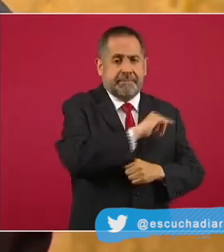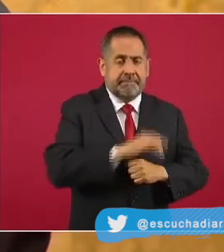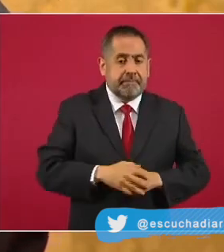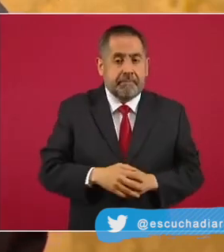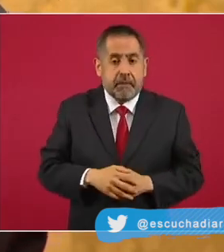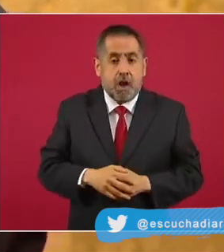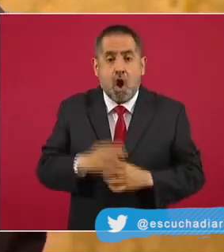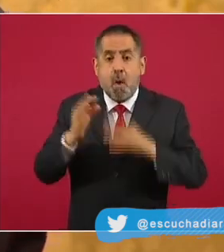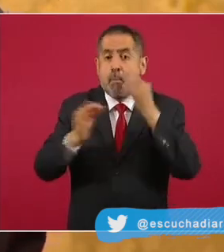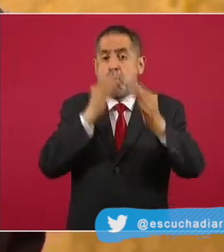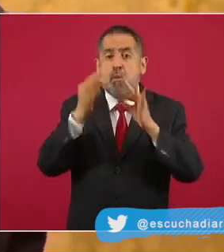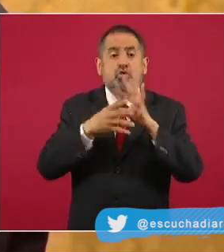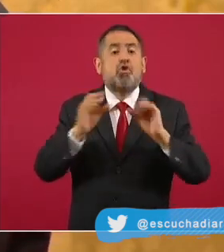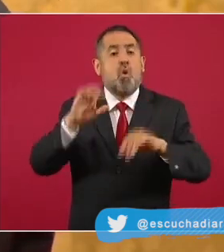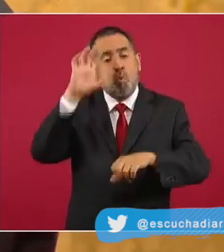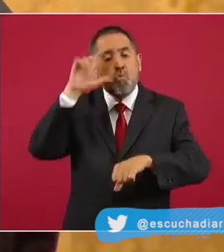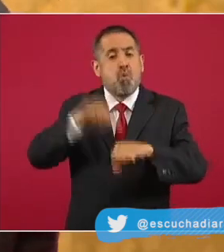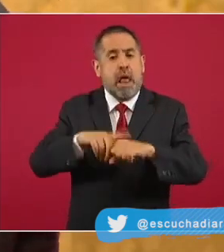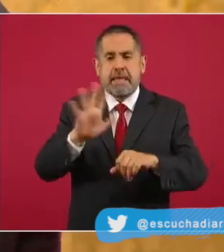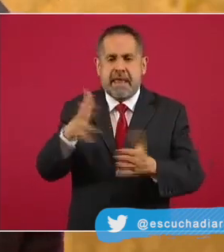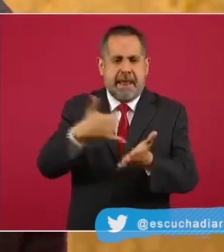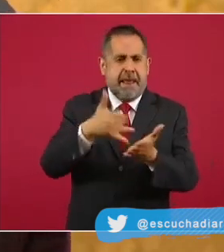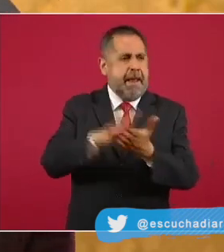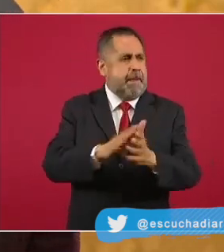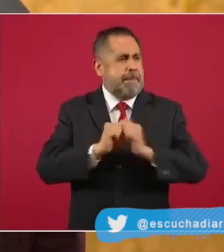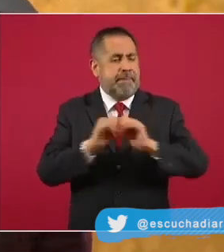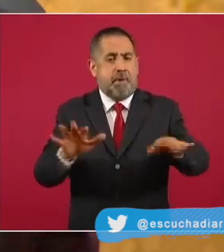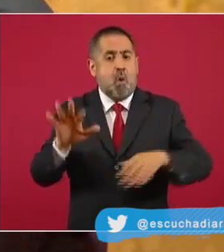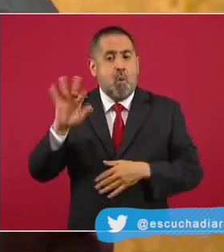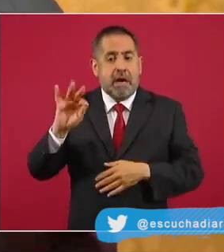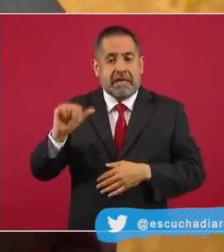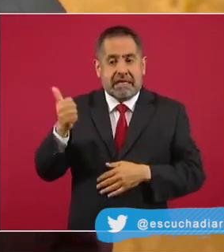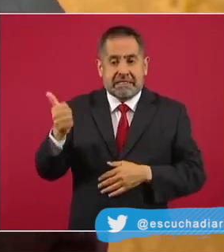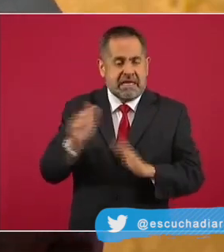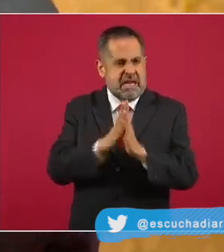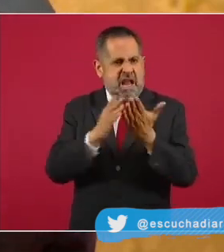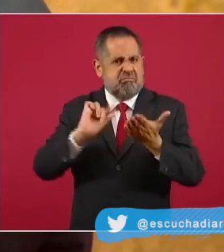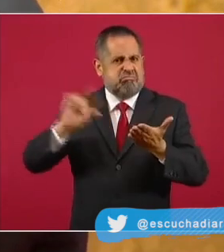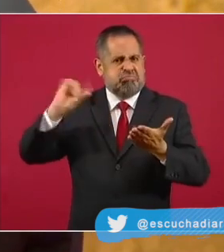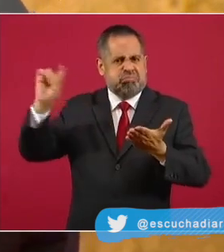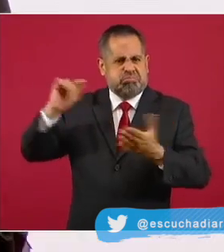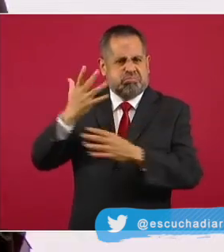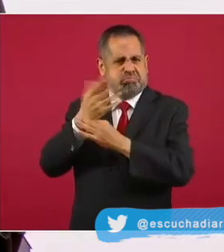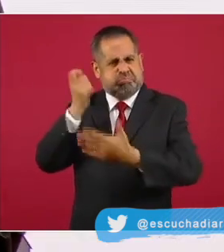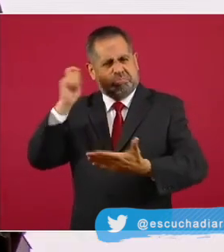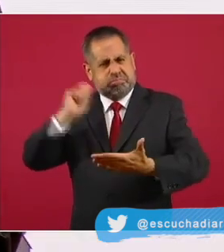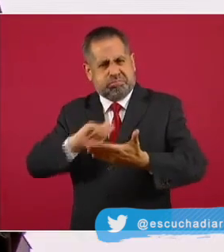cultural, hemos publicado 46 títulos de grandes autores con